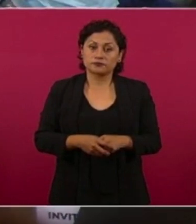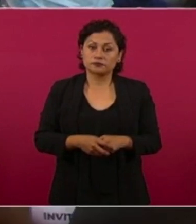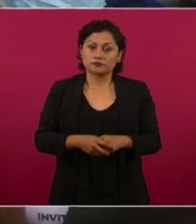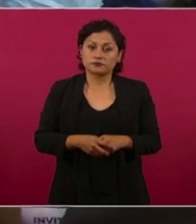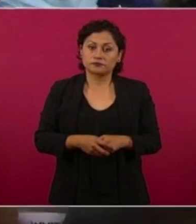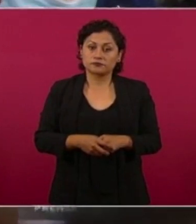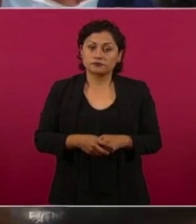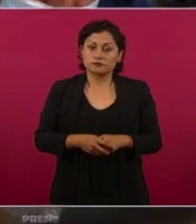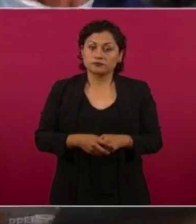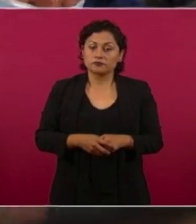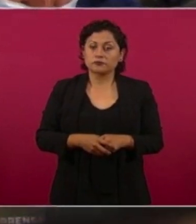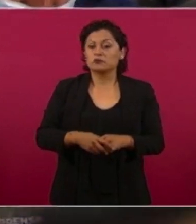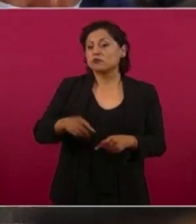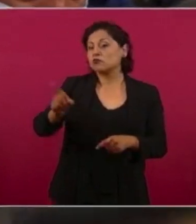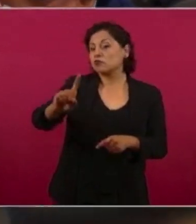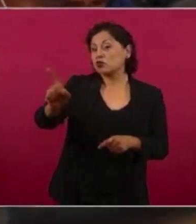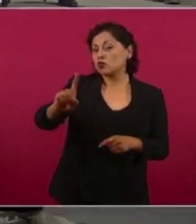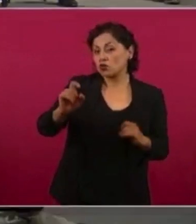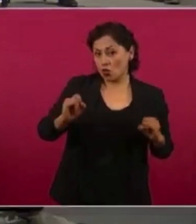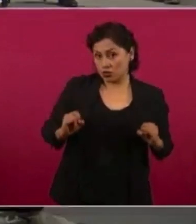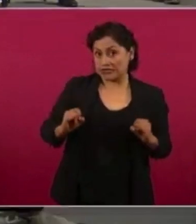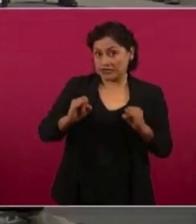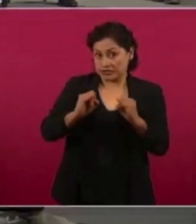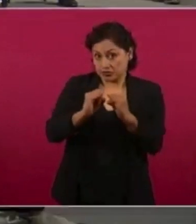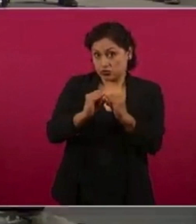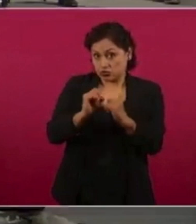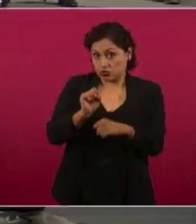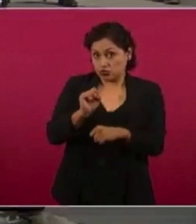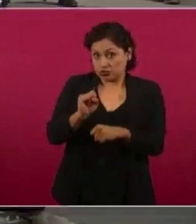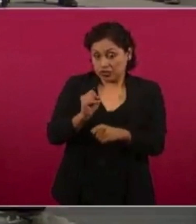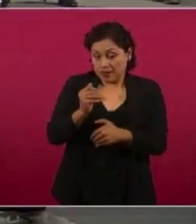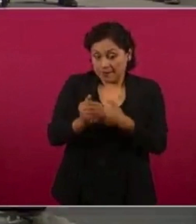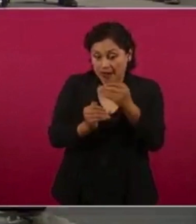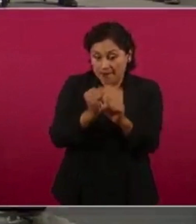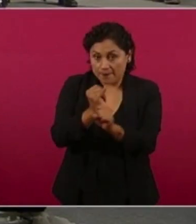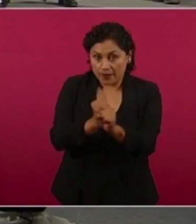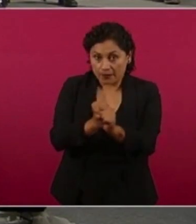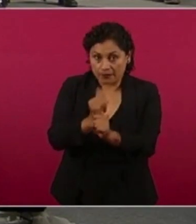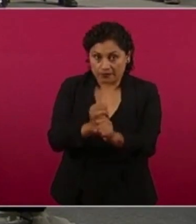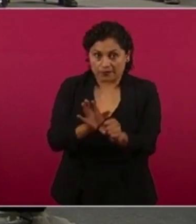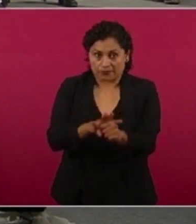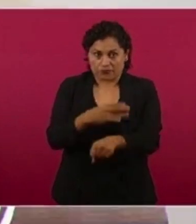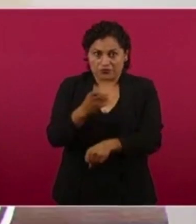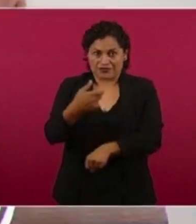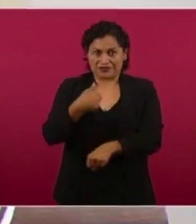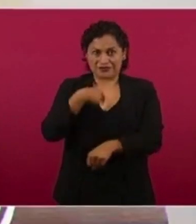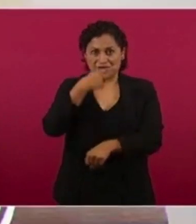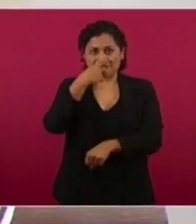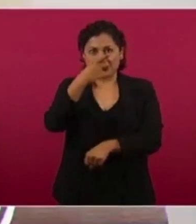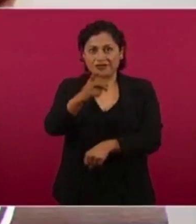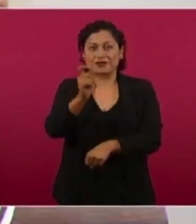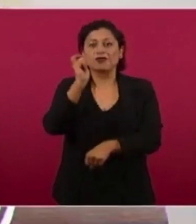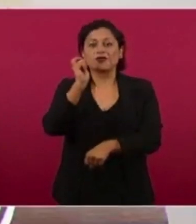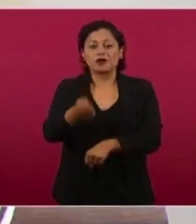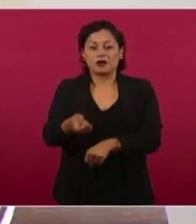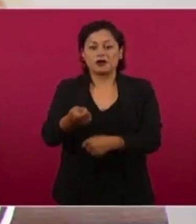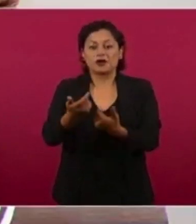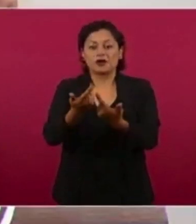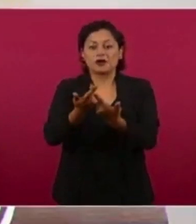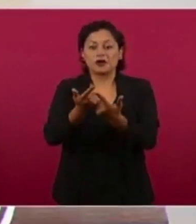No, no, el instituto sí se adelanta. Por eso les acabo de señalar que hay un conjunto